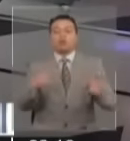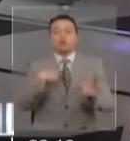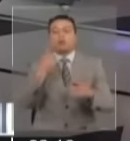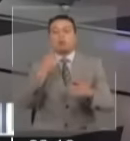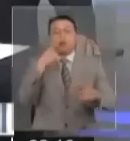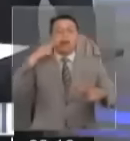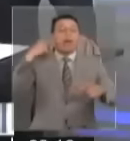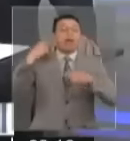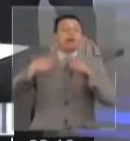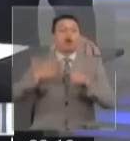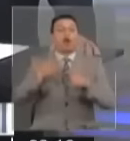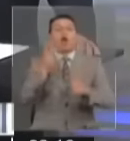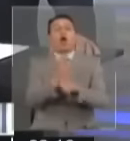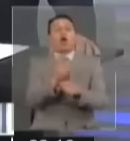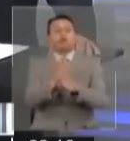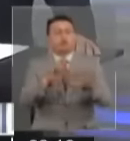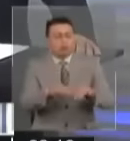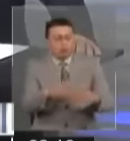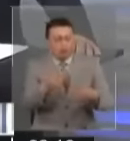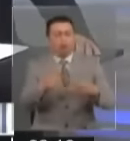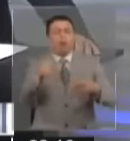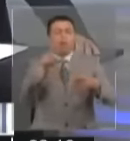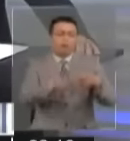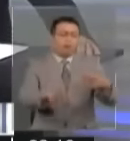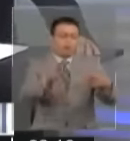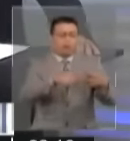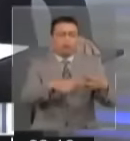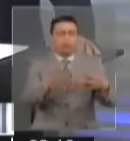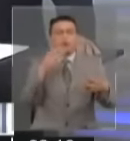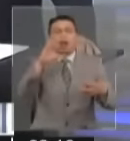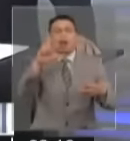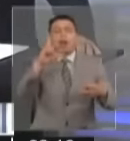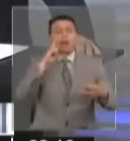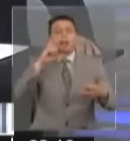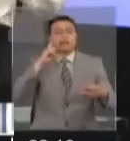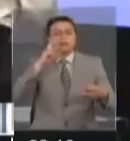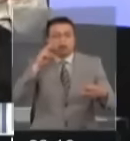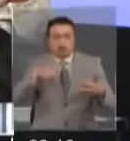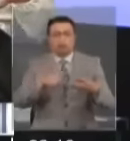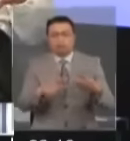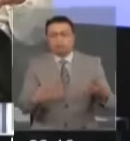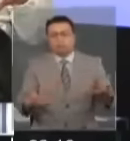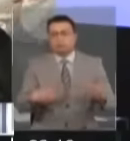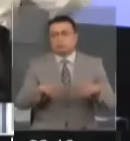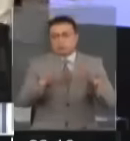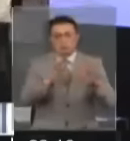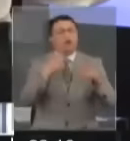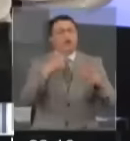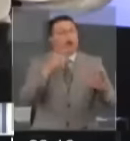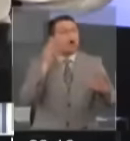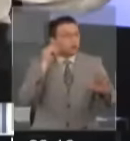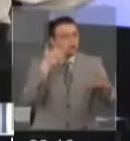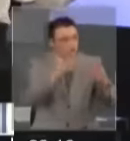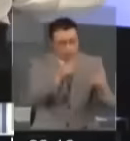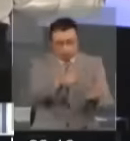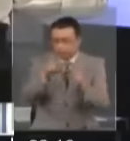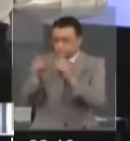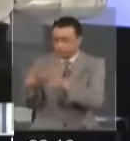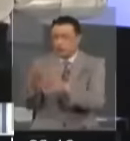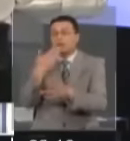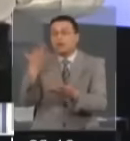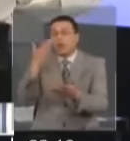historia de los computadores robados, de las licitaciones. A ver, señora Molina, ya escuchamos su punto de vista, escuchemos a la señora Molina, ¿qué